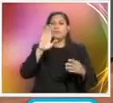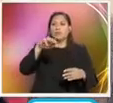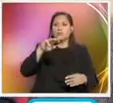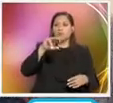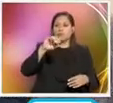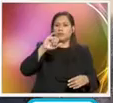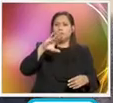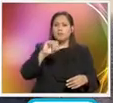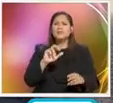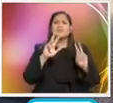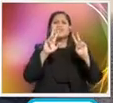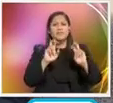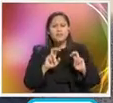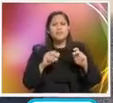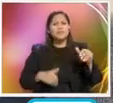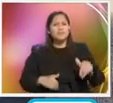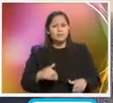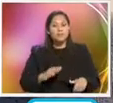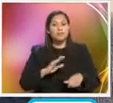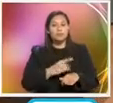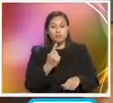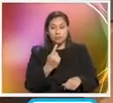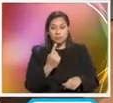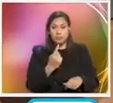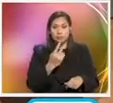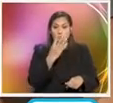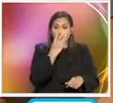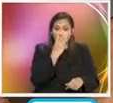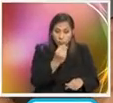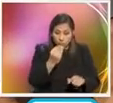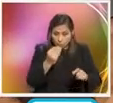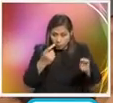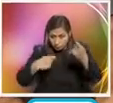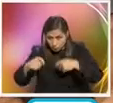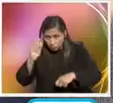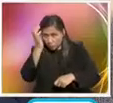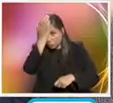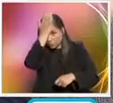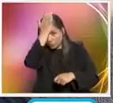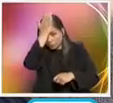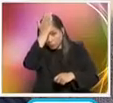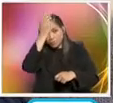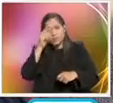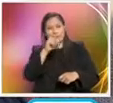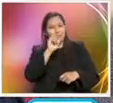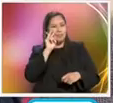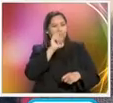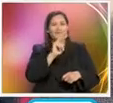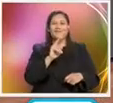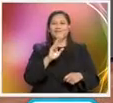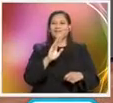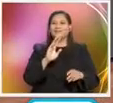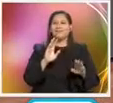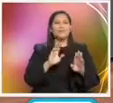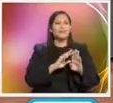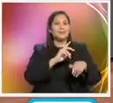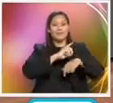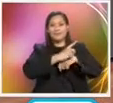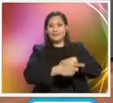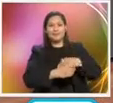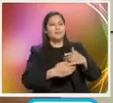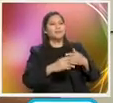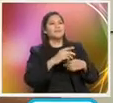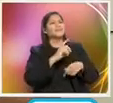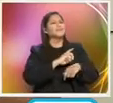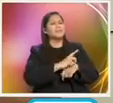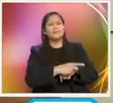cuéntanos más o menos de qué se trata esta obra, porque Lobos por Corderos nos hace recordar aquello que vemos y creemos que no nos hará daño, pero resulta todo